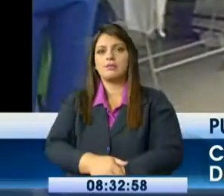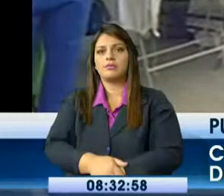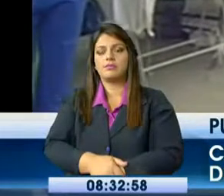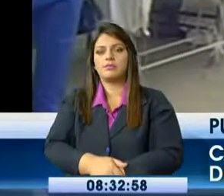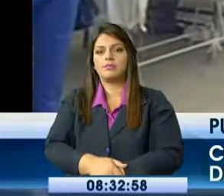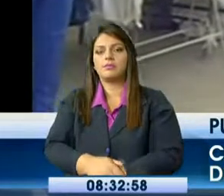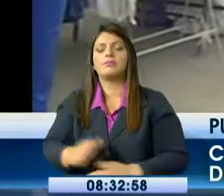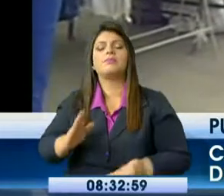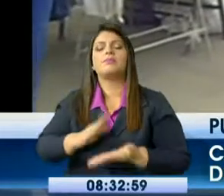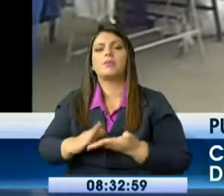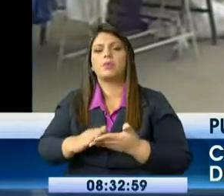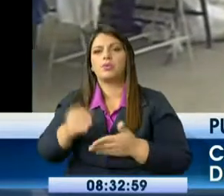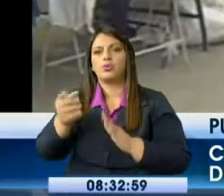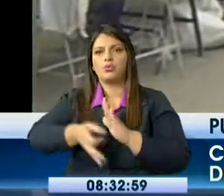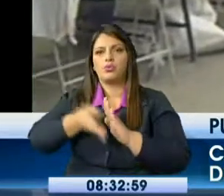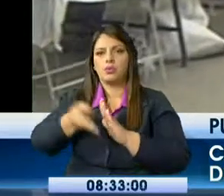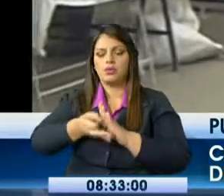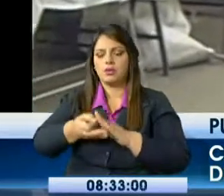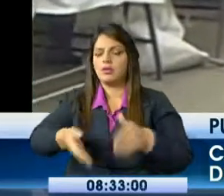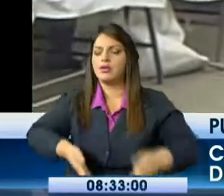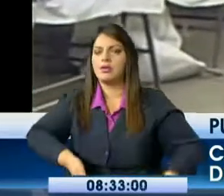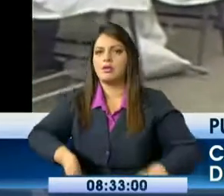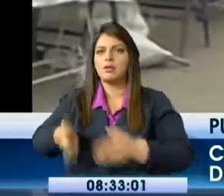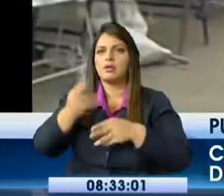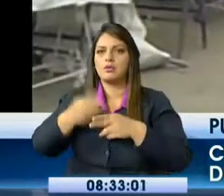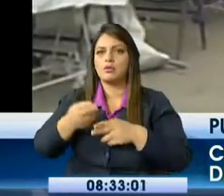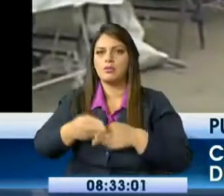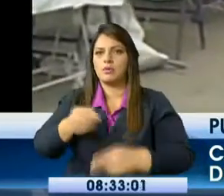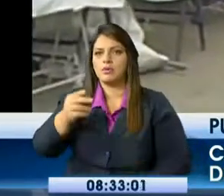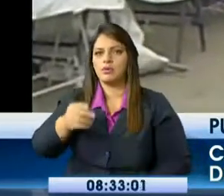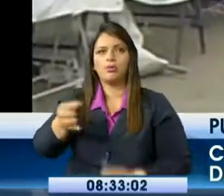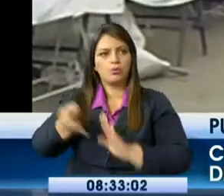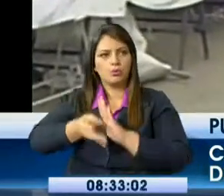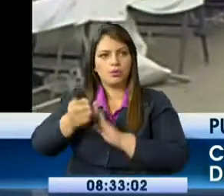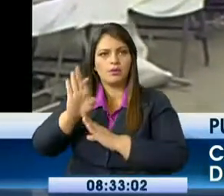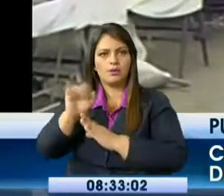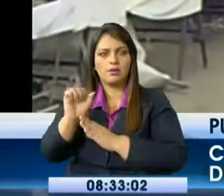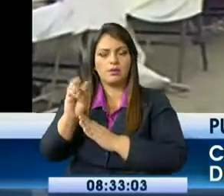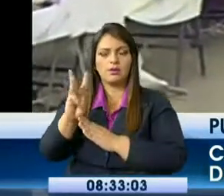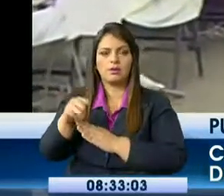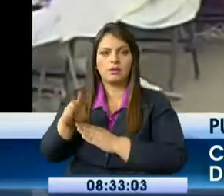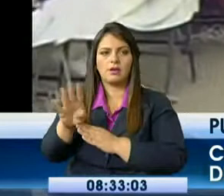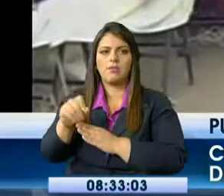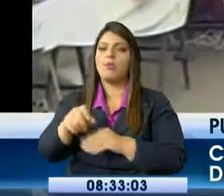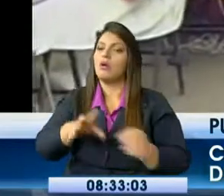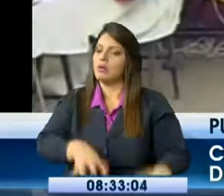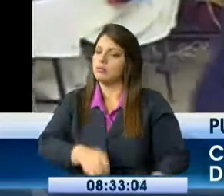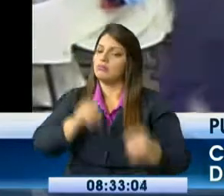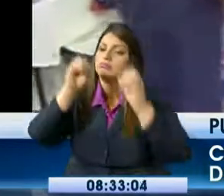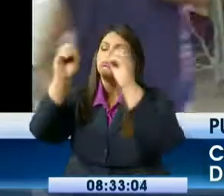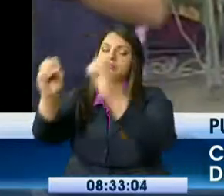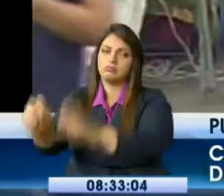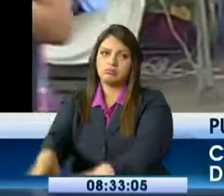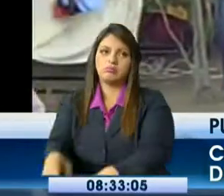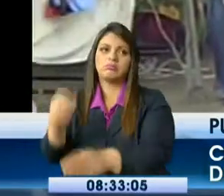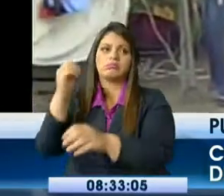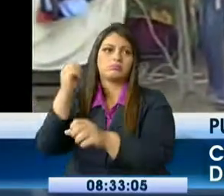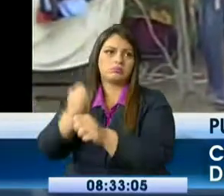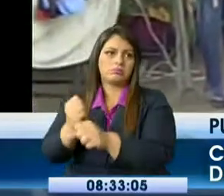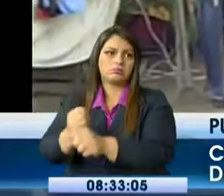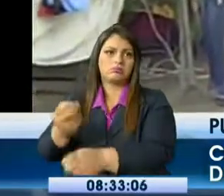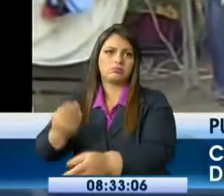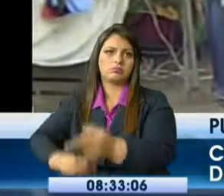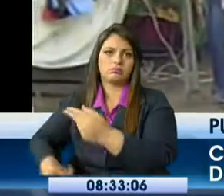un sector que se encuentra bastante alejado. Es el principal cuestionamiento de ellos. Pregunto yo, una duda. ¿No hay un sitio de pronto